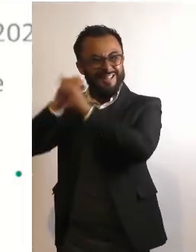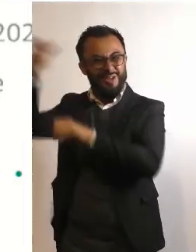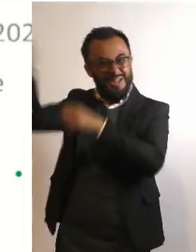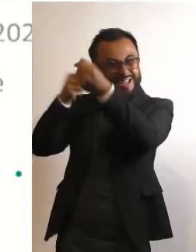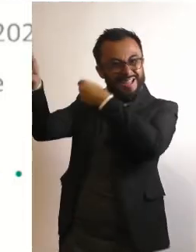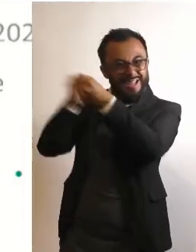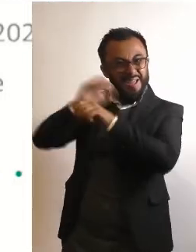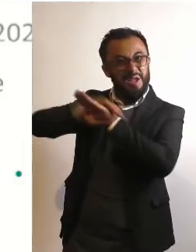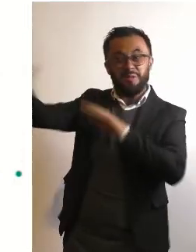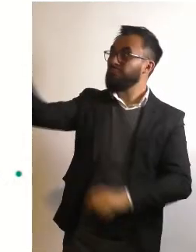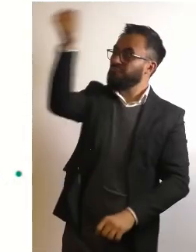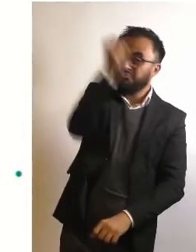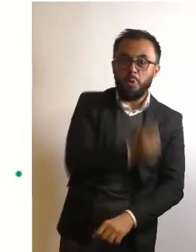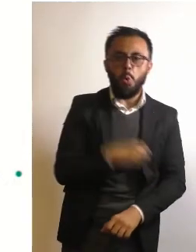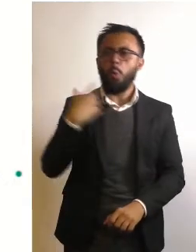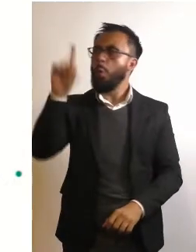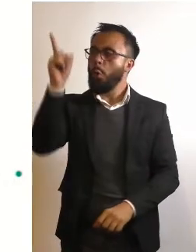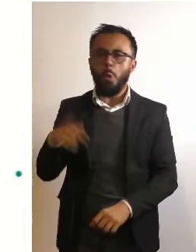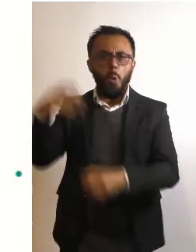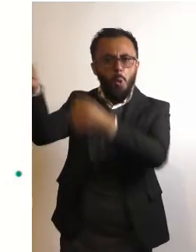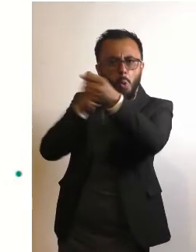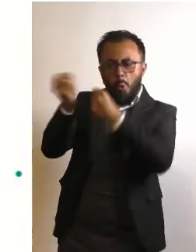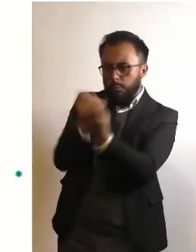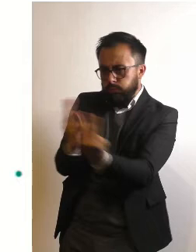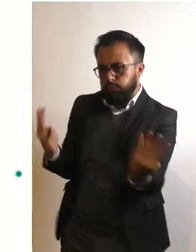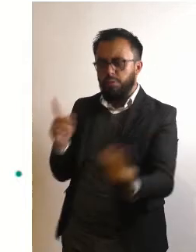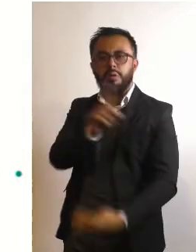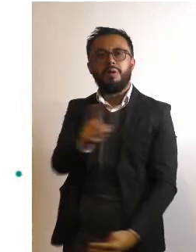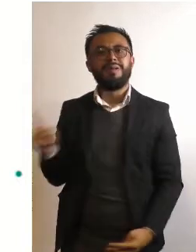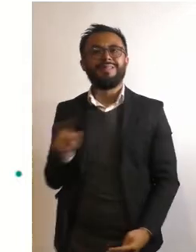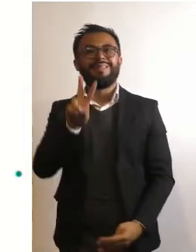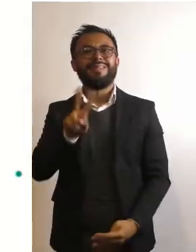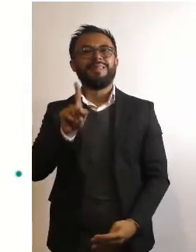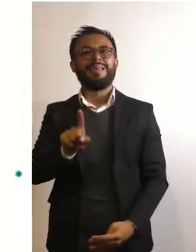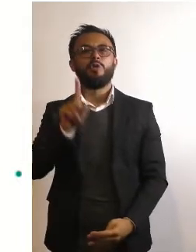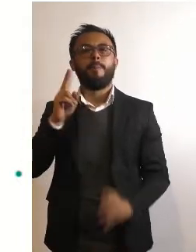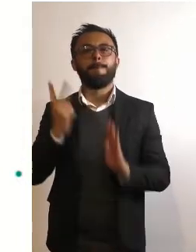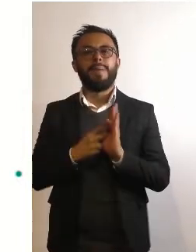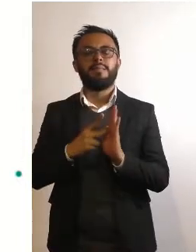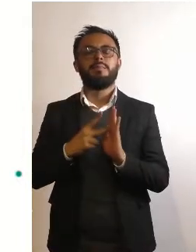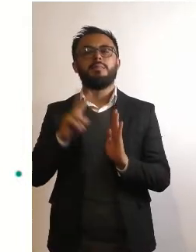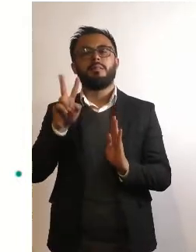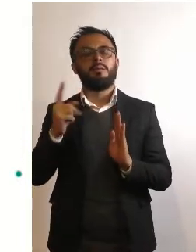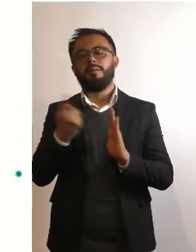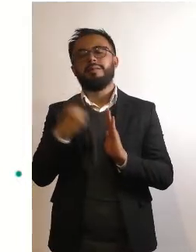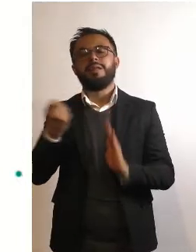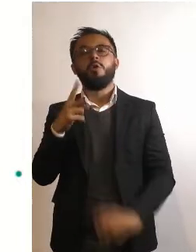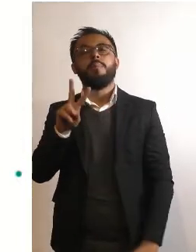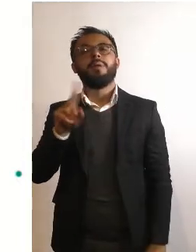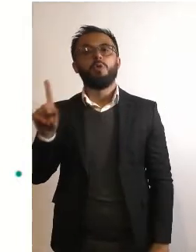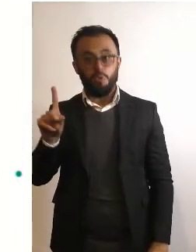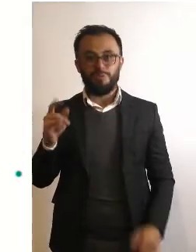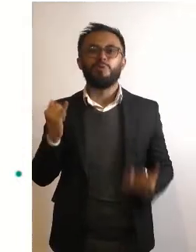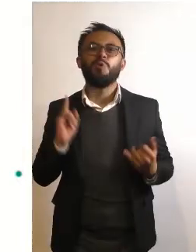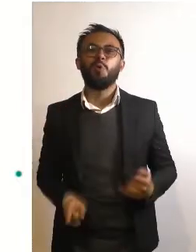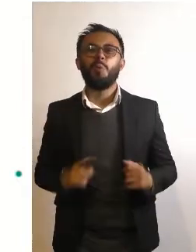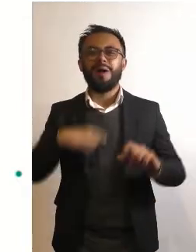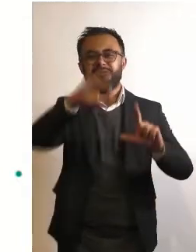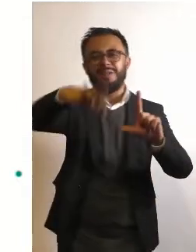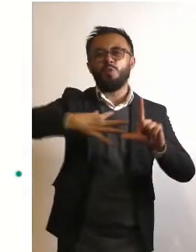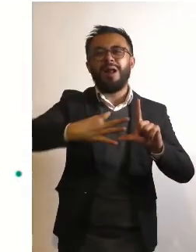esta época de virtualidad se pudo promover esa internacionalización en